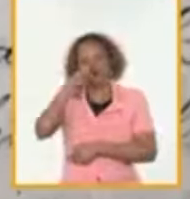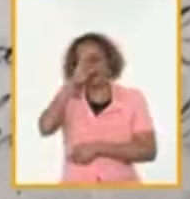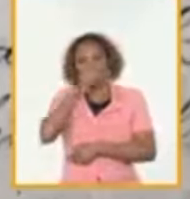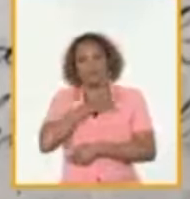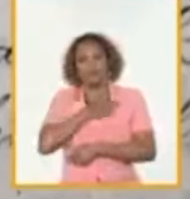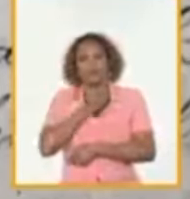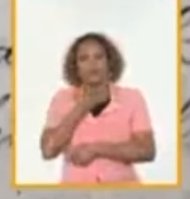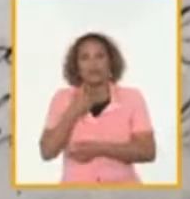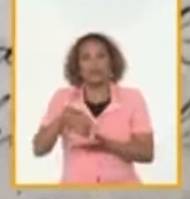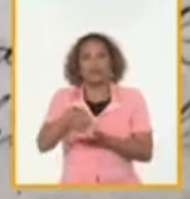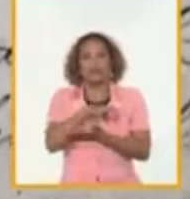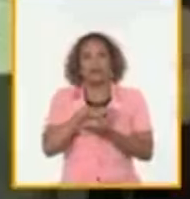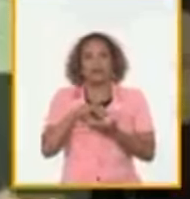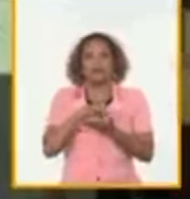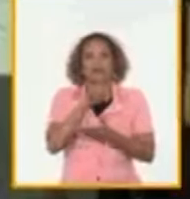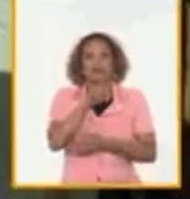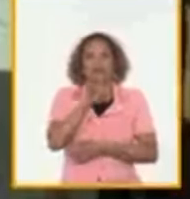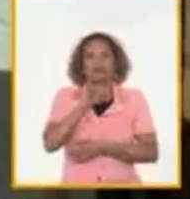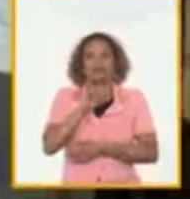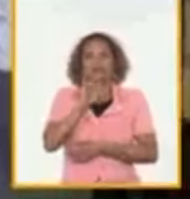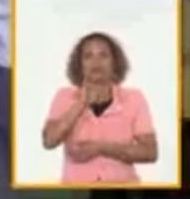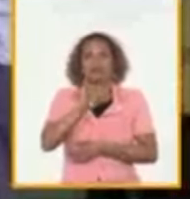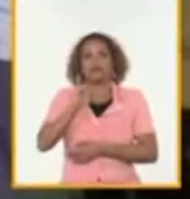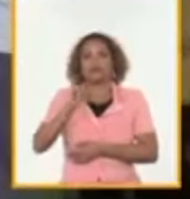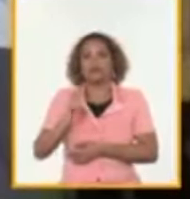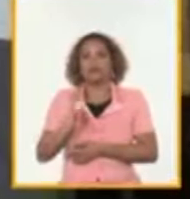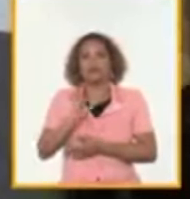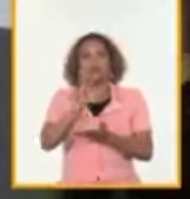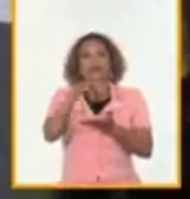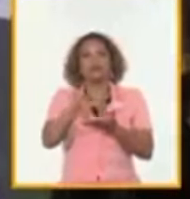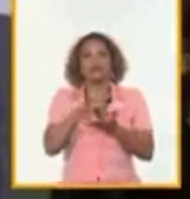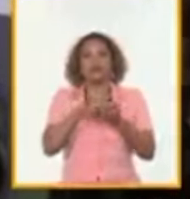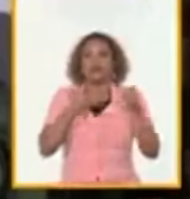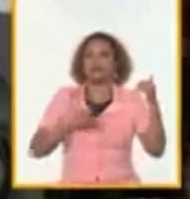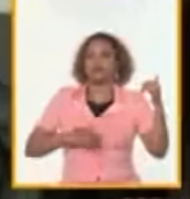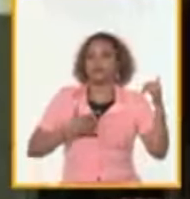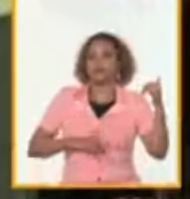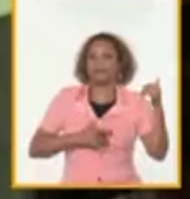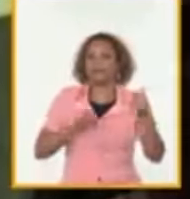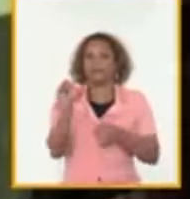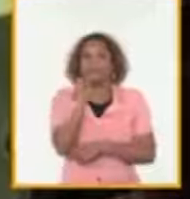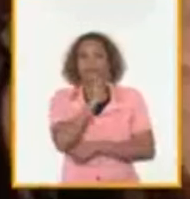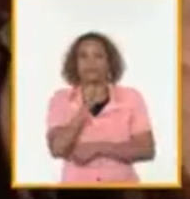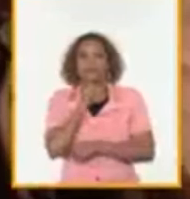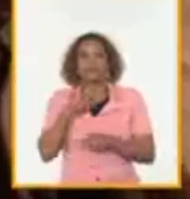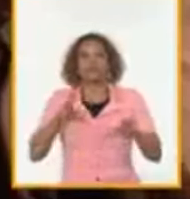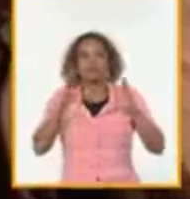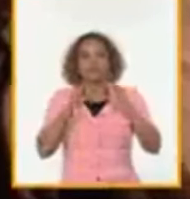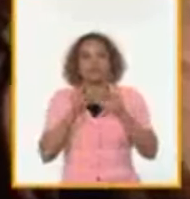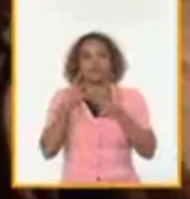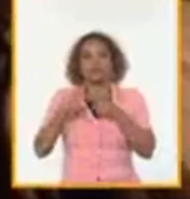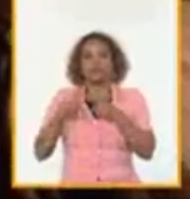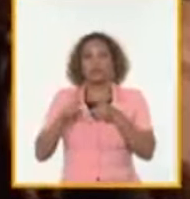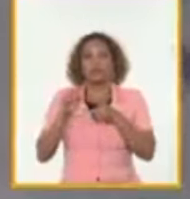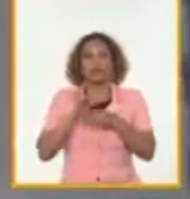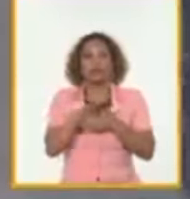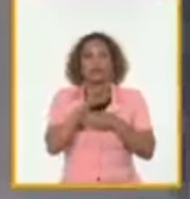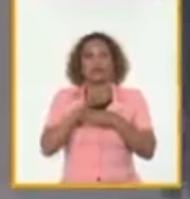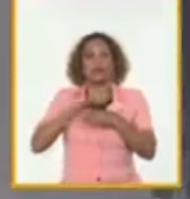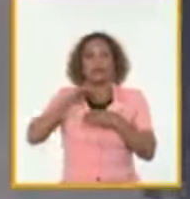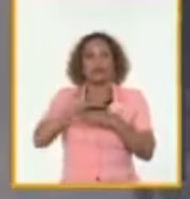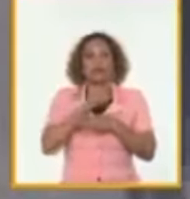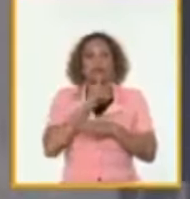lejano noviembre de 1696 Ciudad de droba y el sukusuku de las noches bohemias y el malecón sin agua